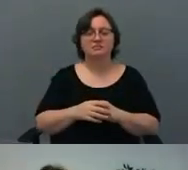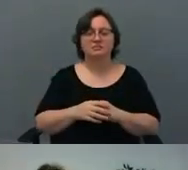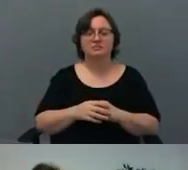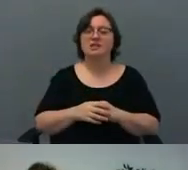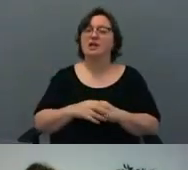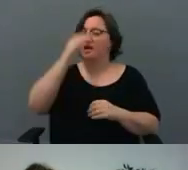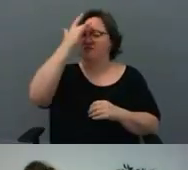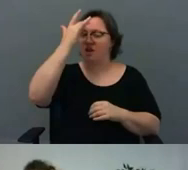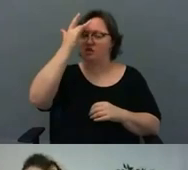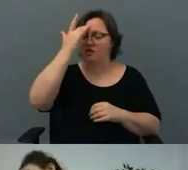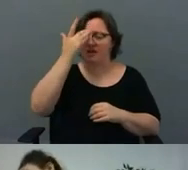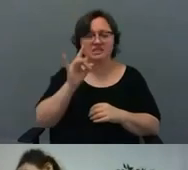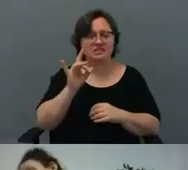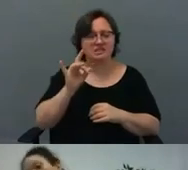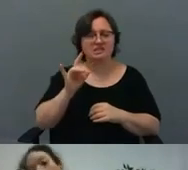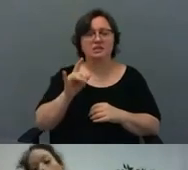Filosofía,